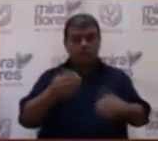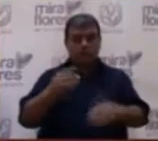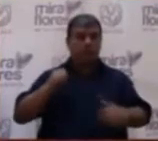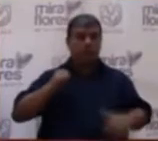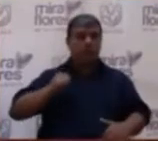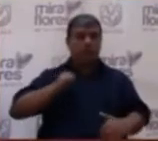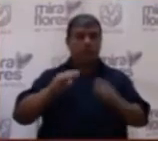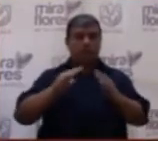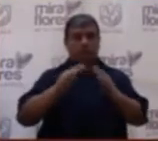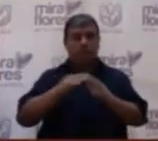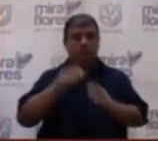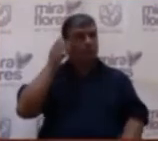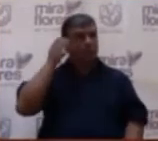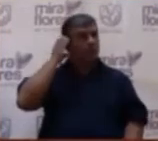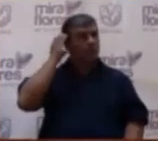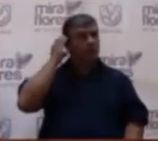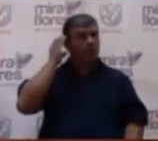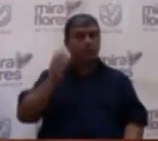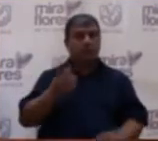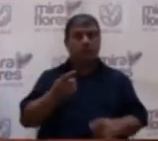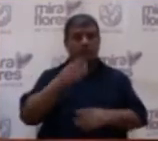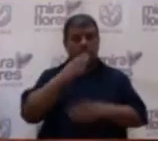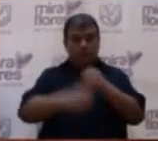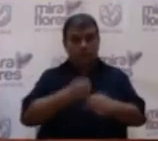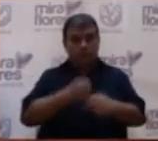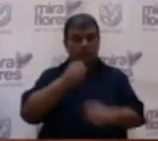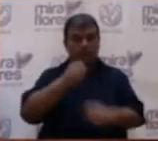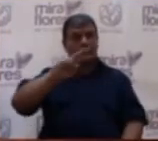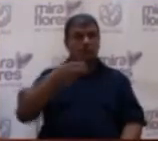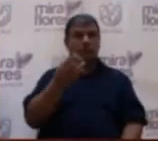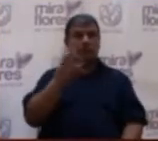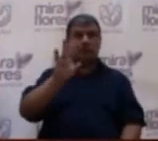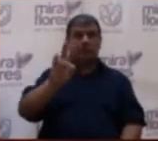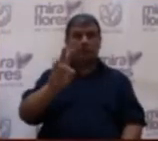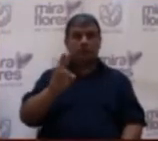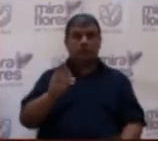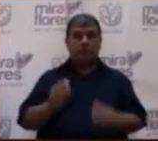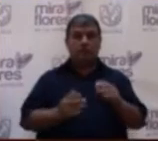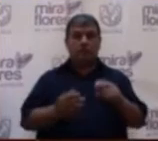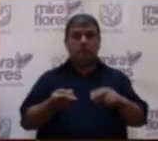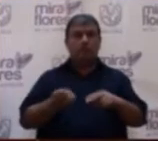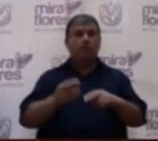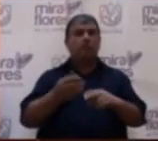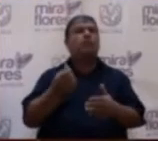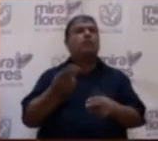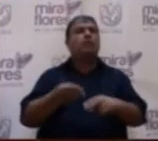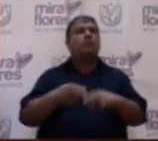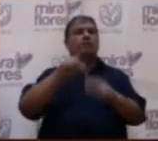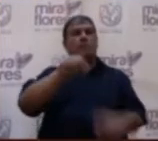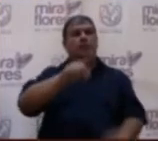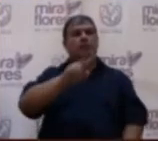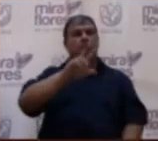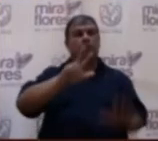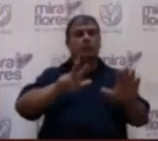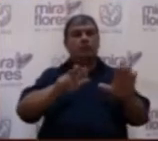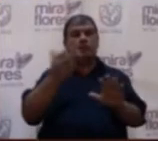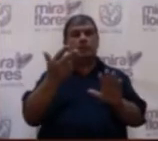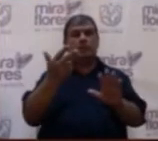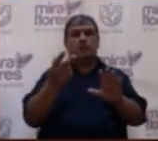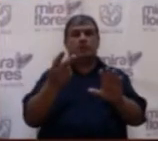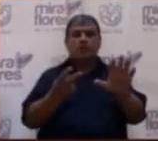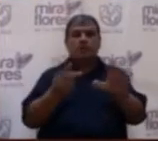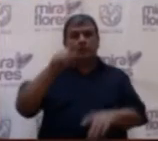municipalidad distrital de miraflores para el año fiscal 2010 y 7 ascendente a la suma de 187